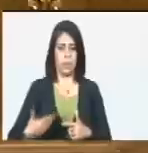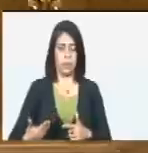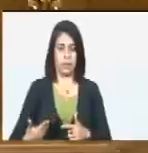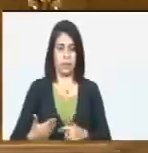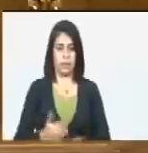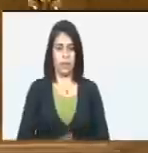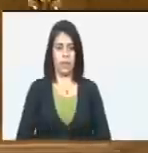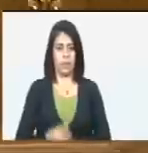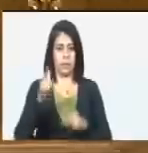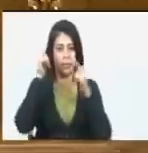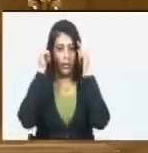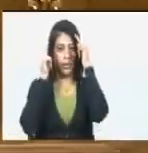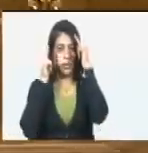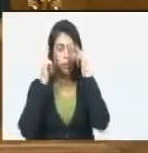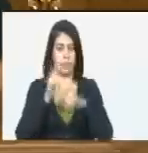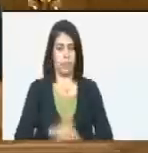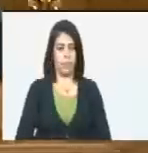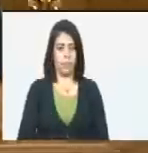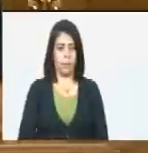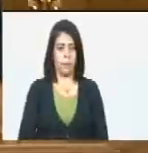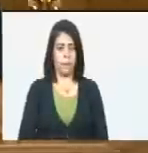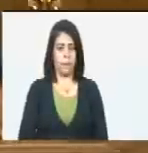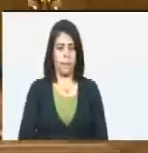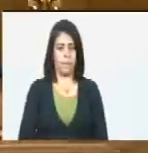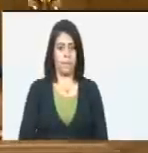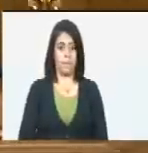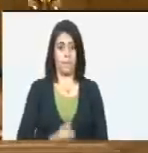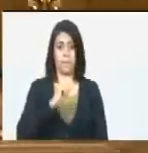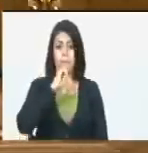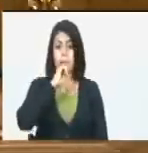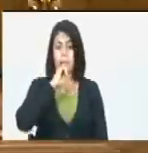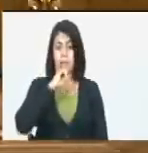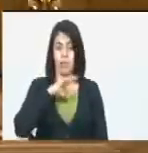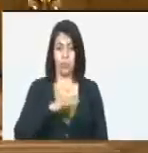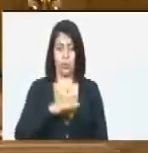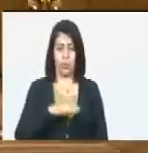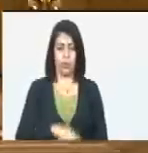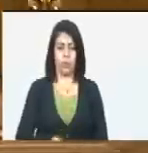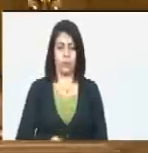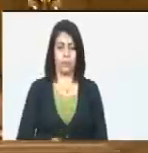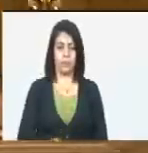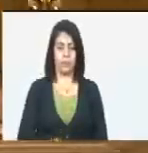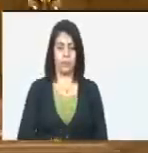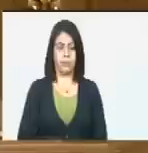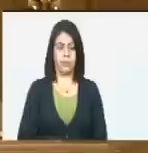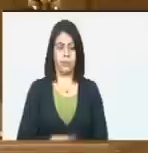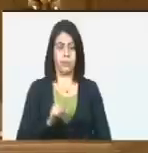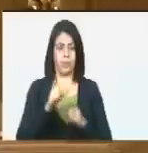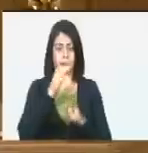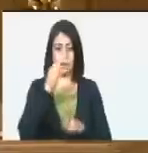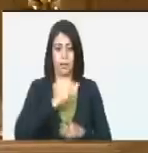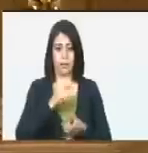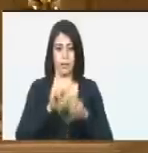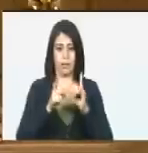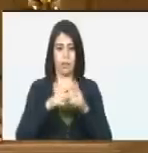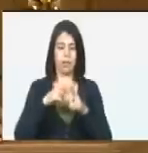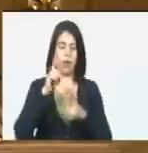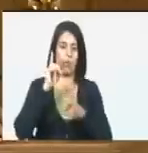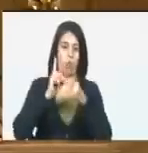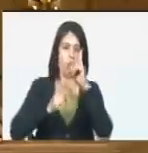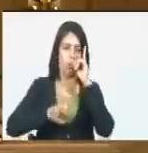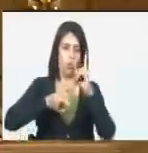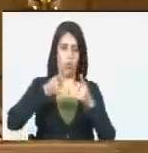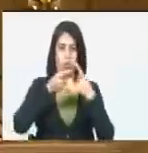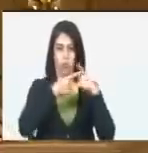Chávez. Los antecedentes, hay uno relativamente remoto, el